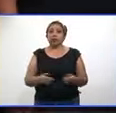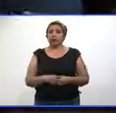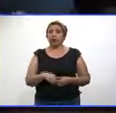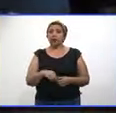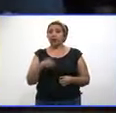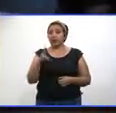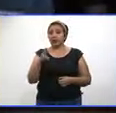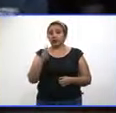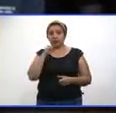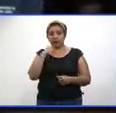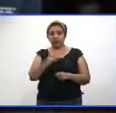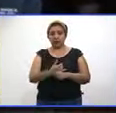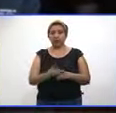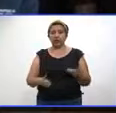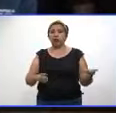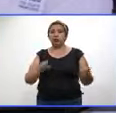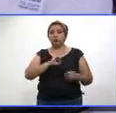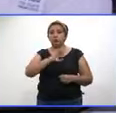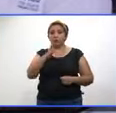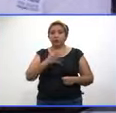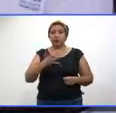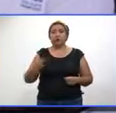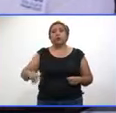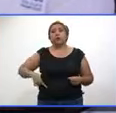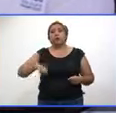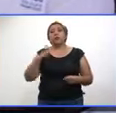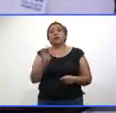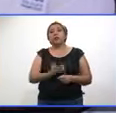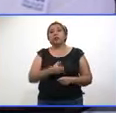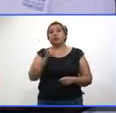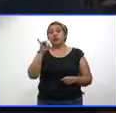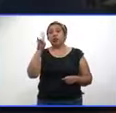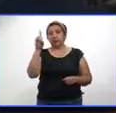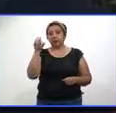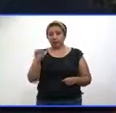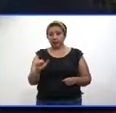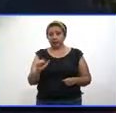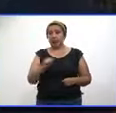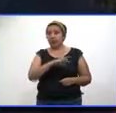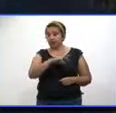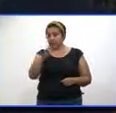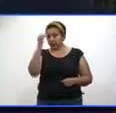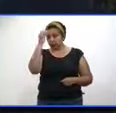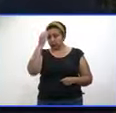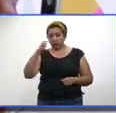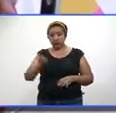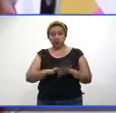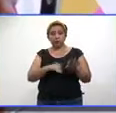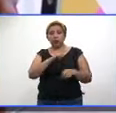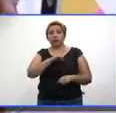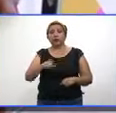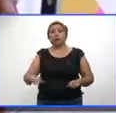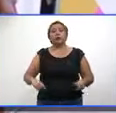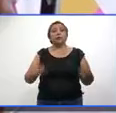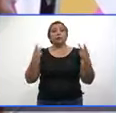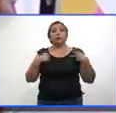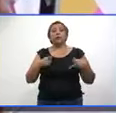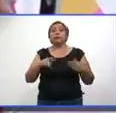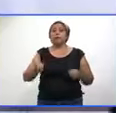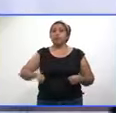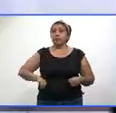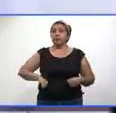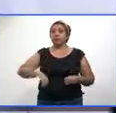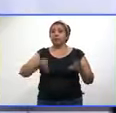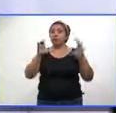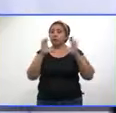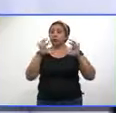Árbol Meet. La Secretaría de Desarrollo Sustentable del Gobierno del Estado, Zaida Rodríguez Gómez, reconoció la labor del Ayuntamiento y la sociedad civil interesada